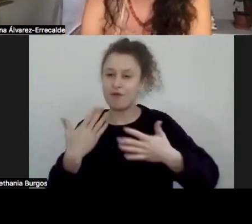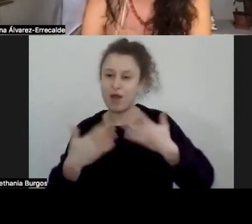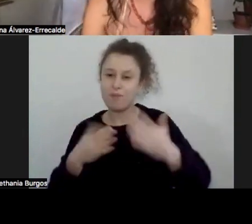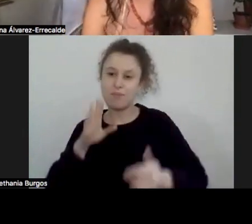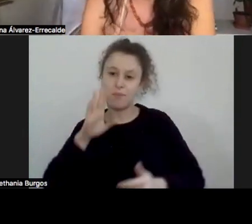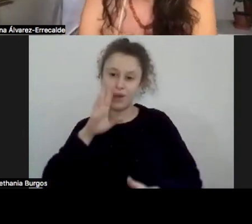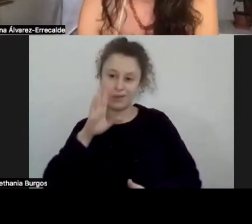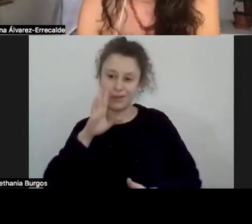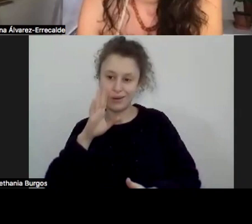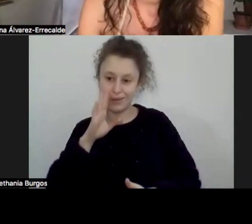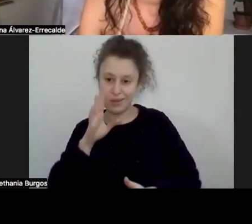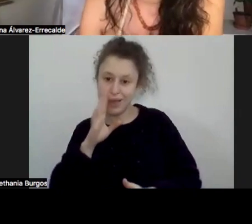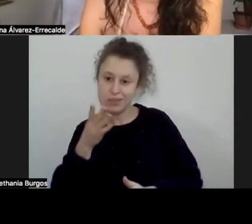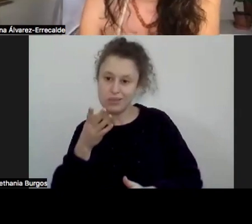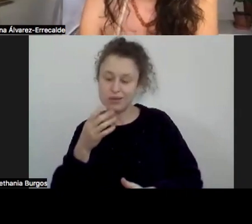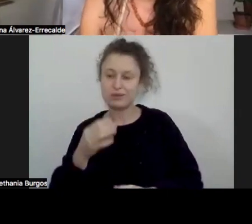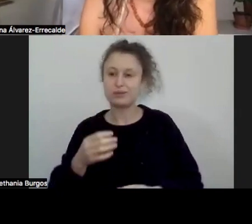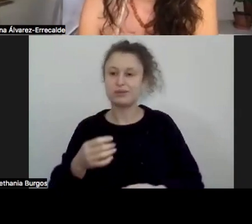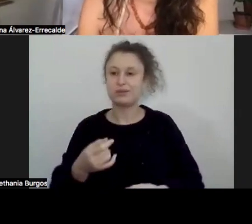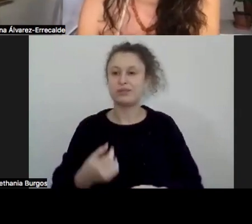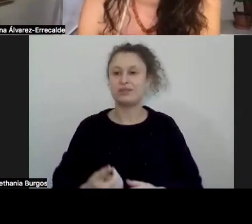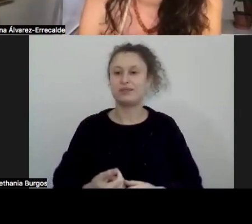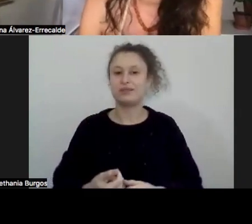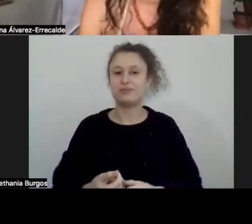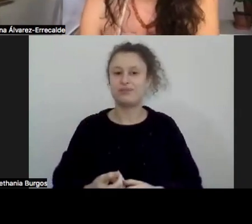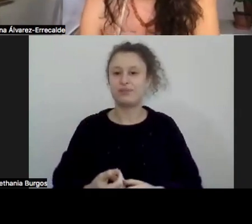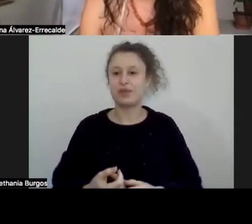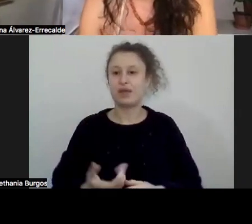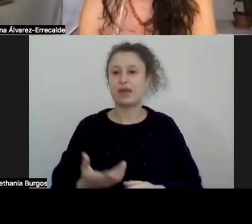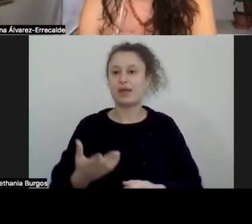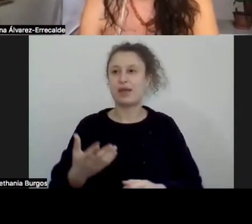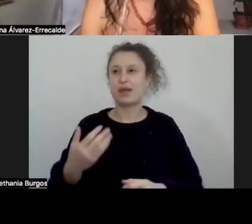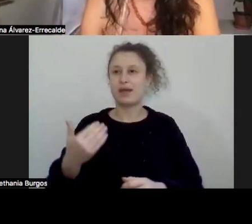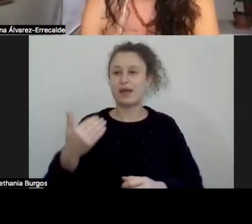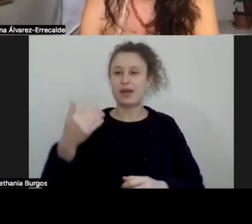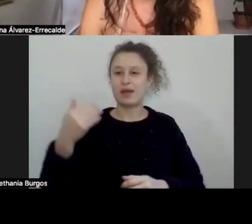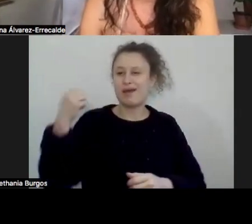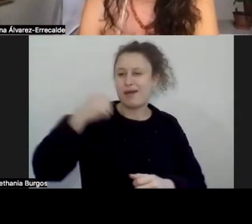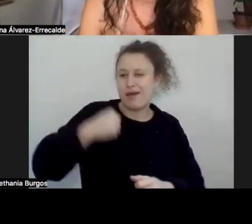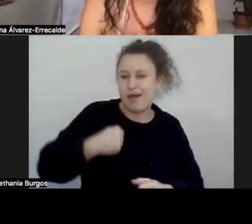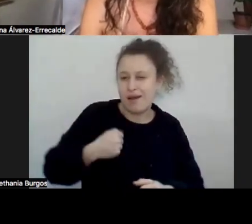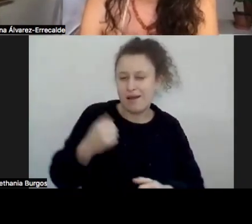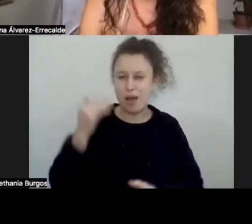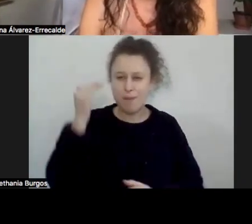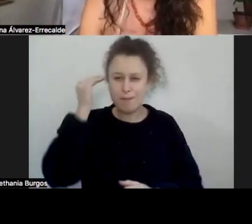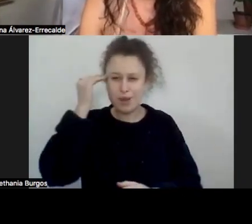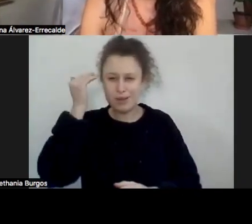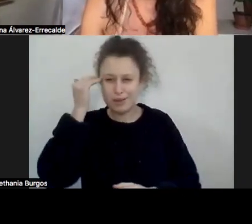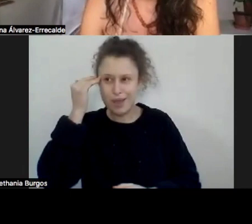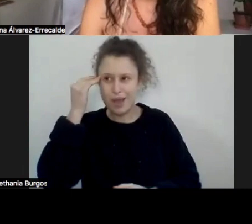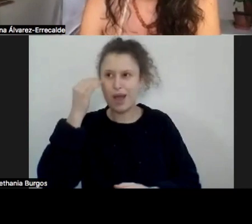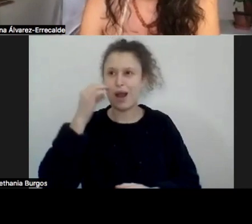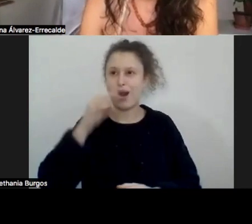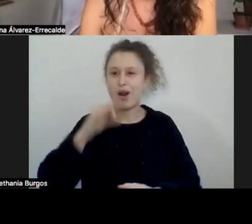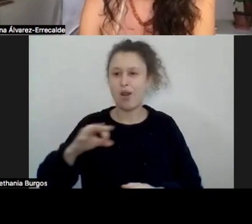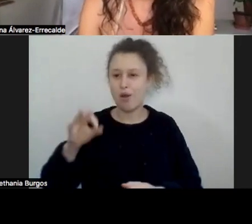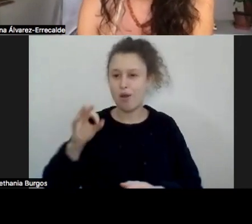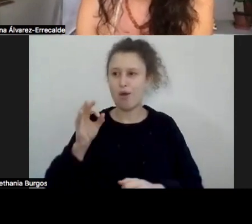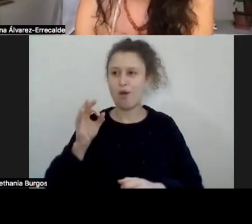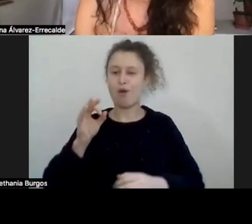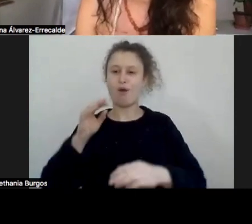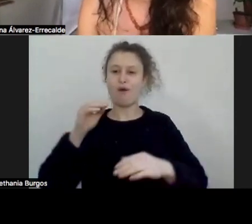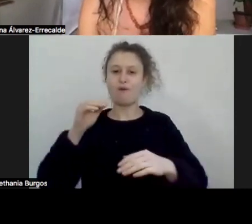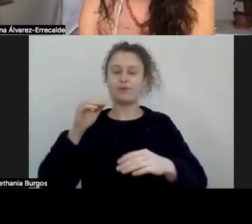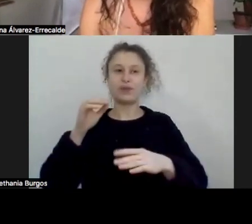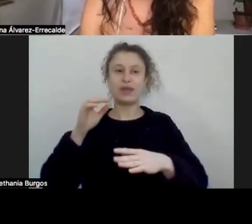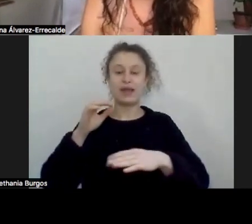de conciliación, de carga mental, de bajas maternales y bajas paternales, empezamos a ver que las